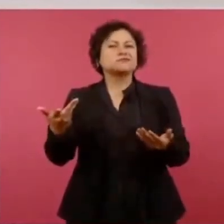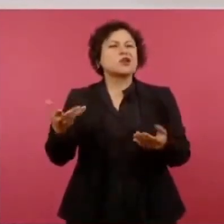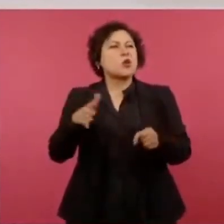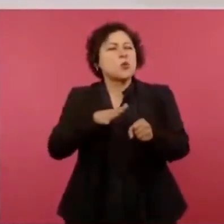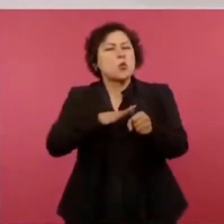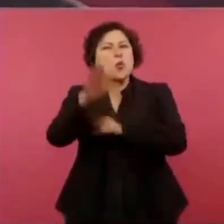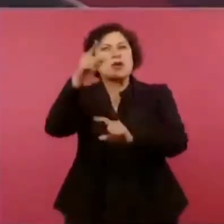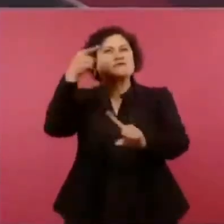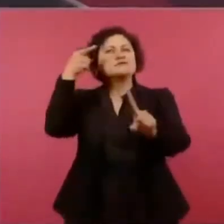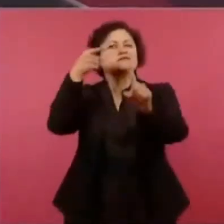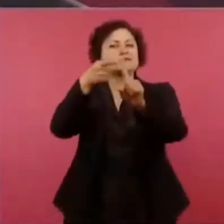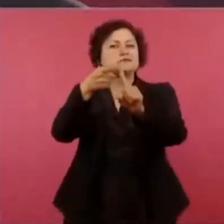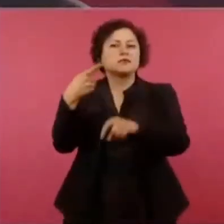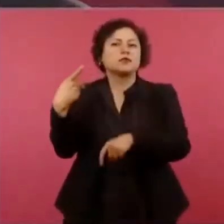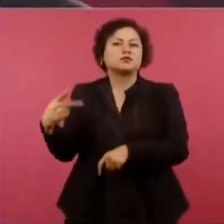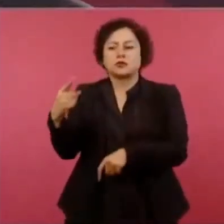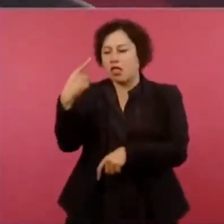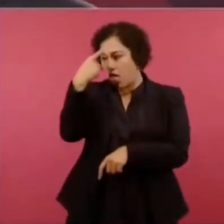Muchos de estos